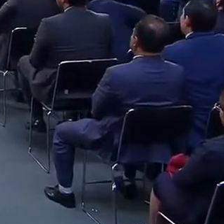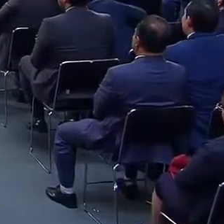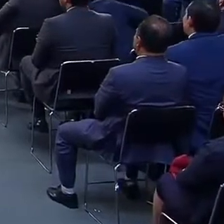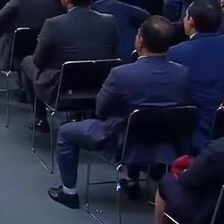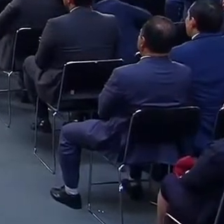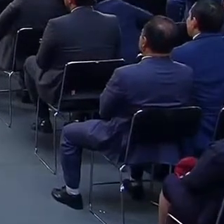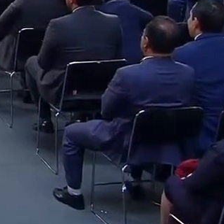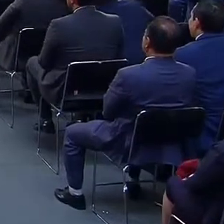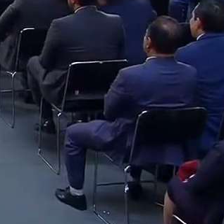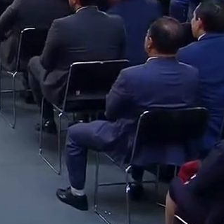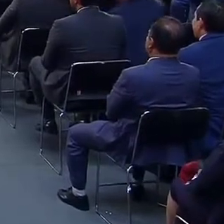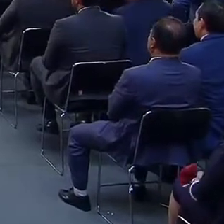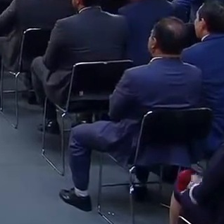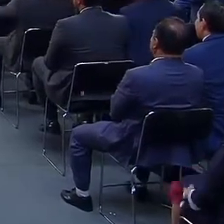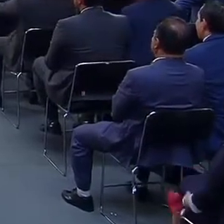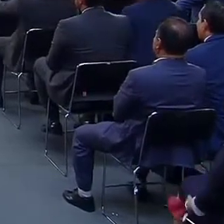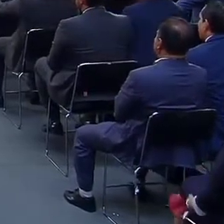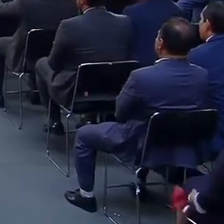Andrés Manuel López Obrador,